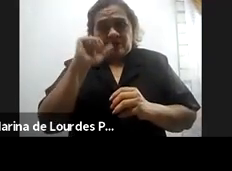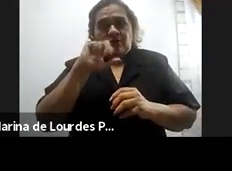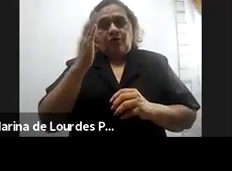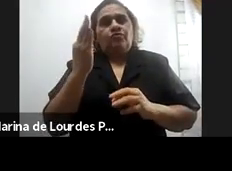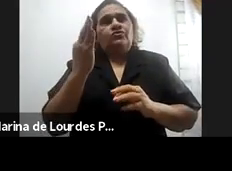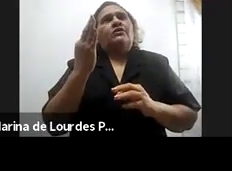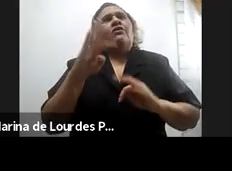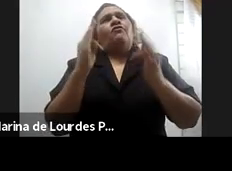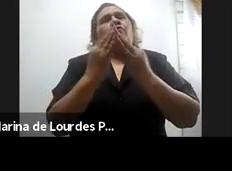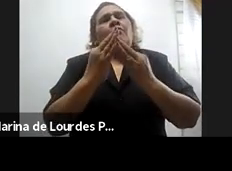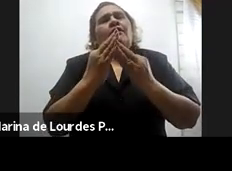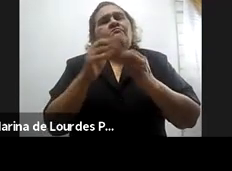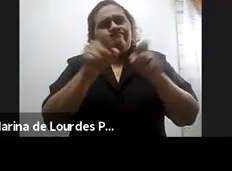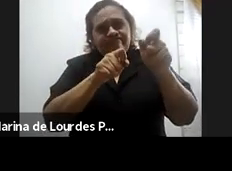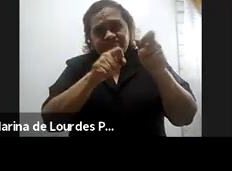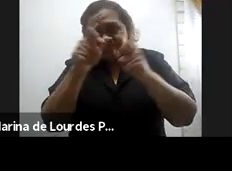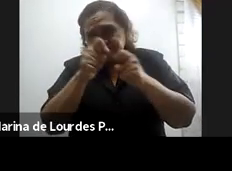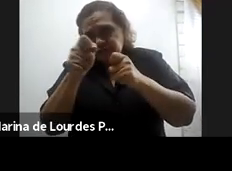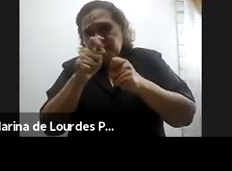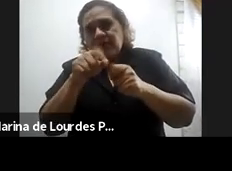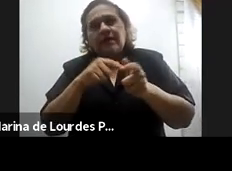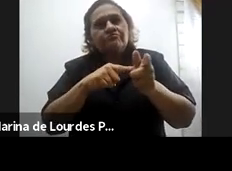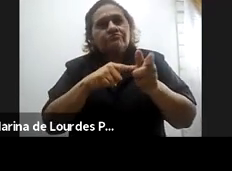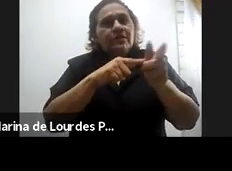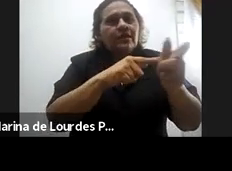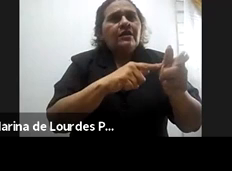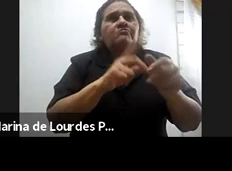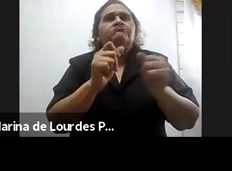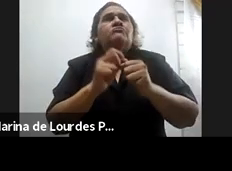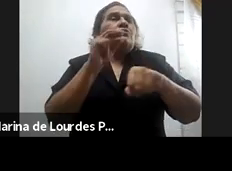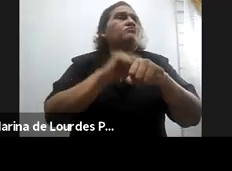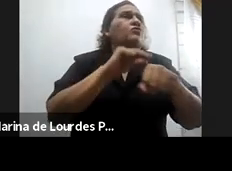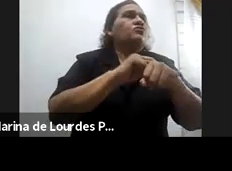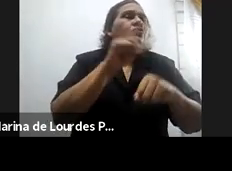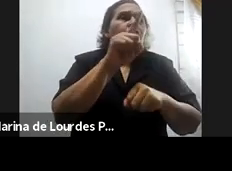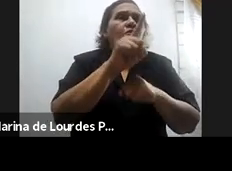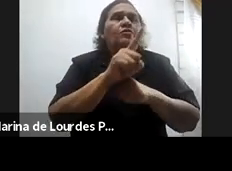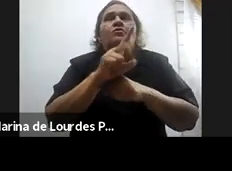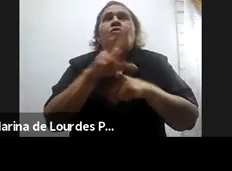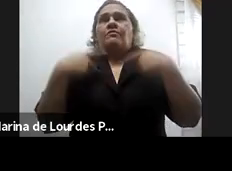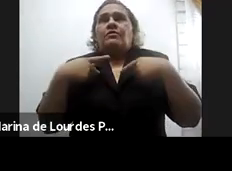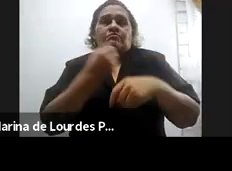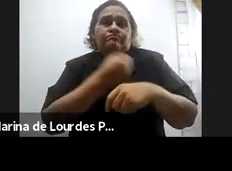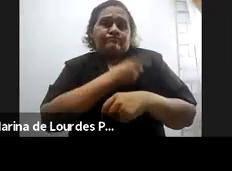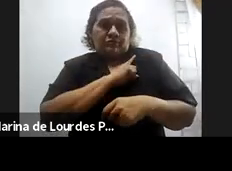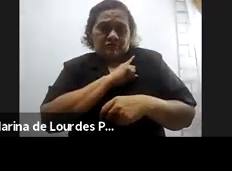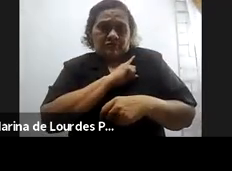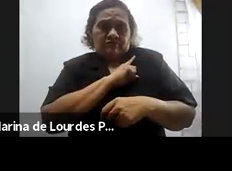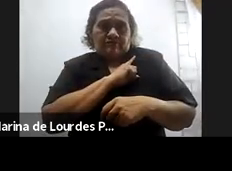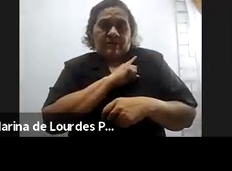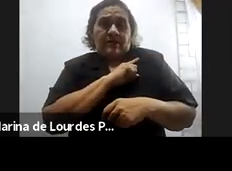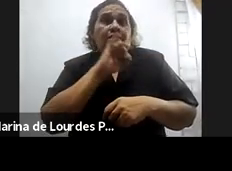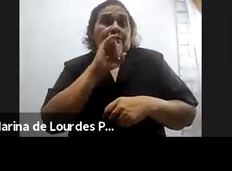lo mejor podemos utilizar para seguir en contacto con nuestro médico tratante o con el personal de salud, sobre todo